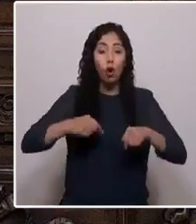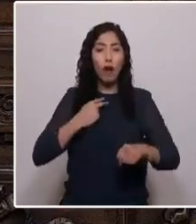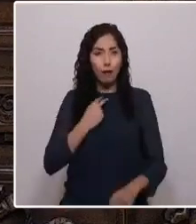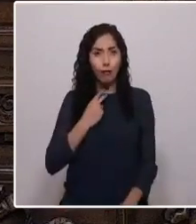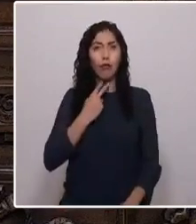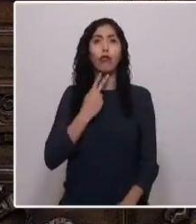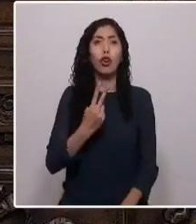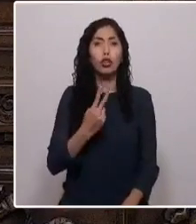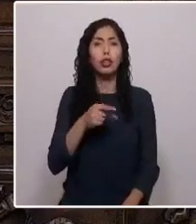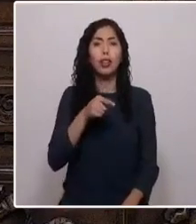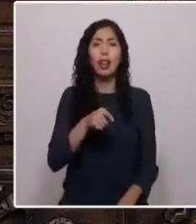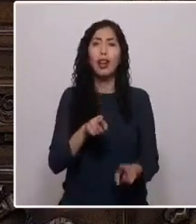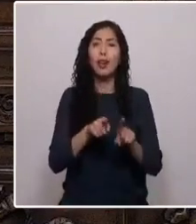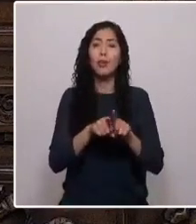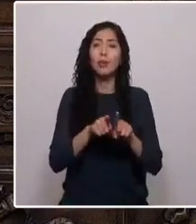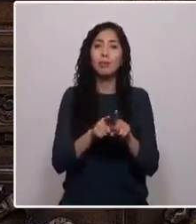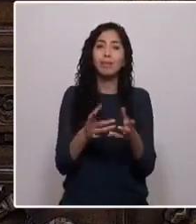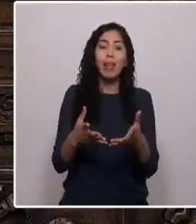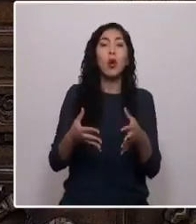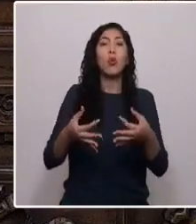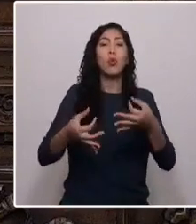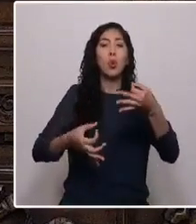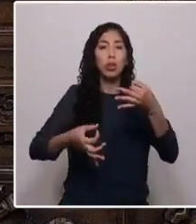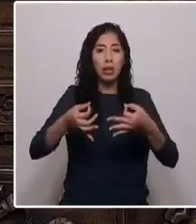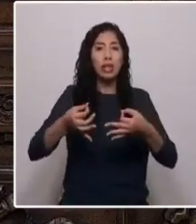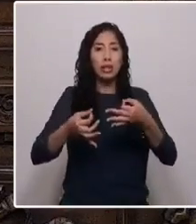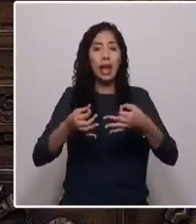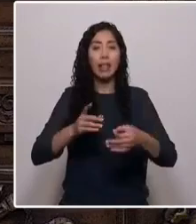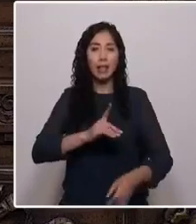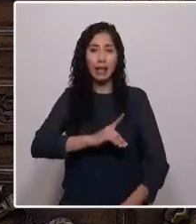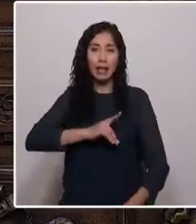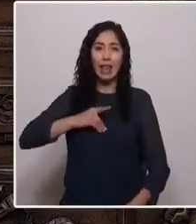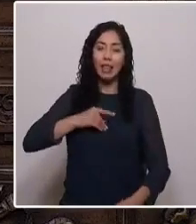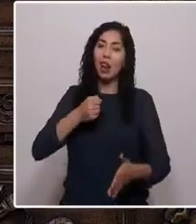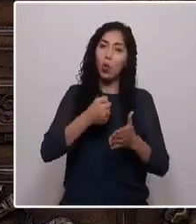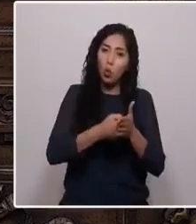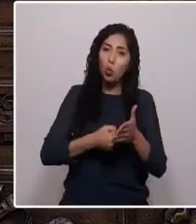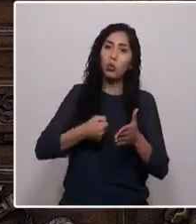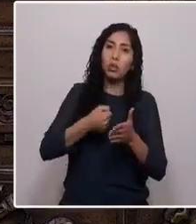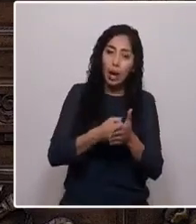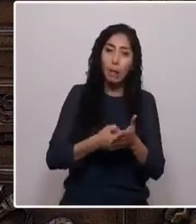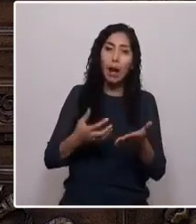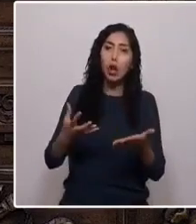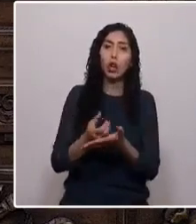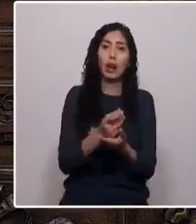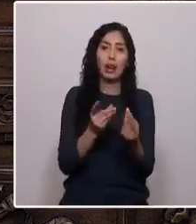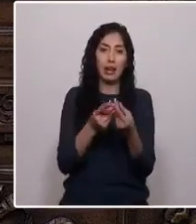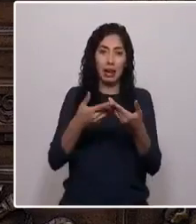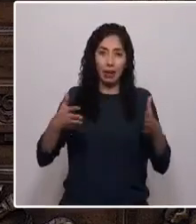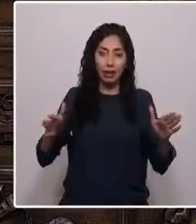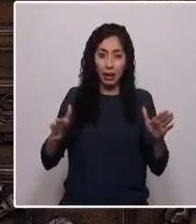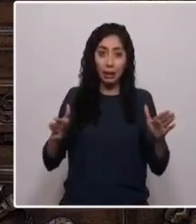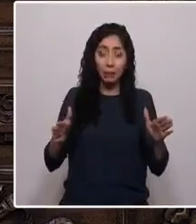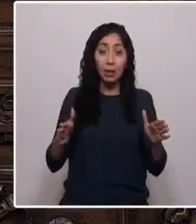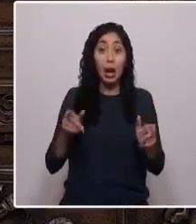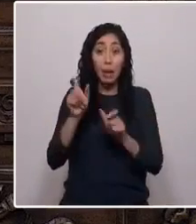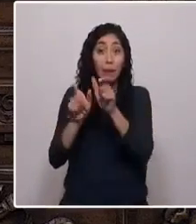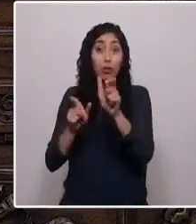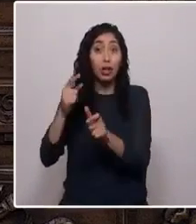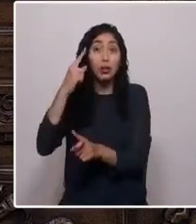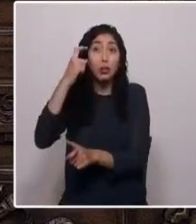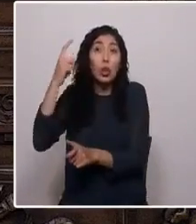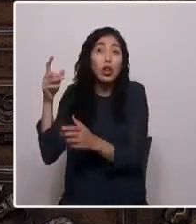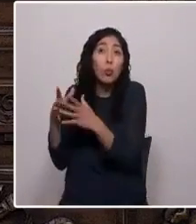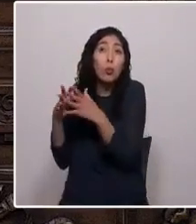se convierte en clamor de justicia y dignidad de las luchas por la libertad. Para aquellos que sueños les sobran y los límites